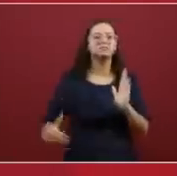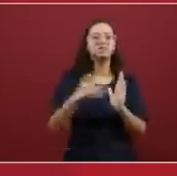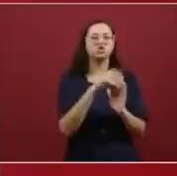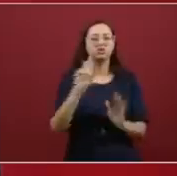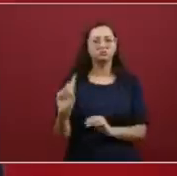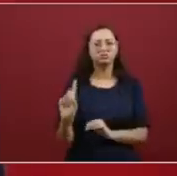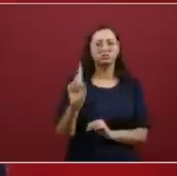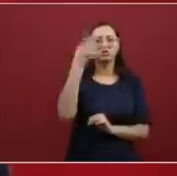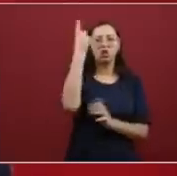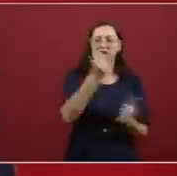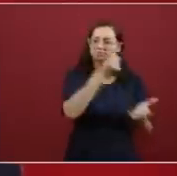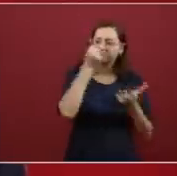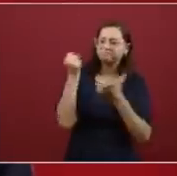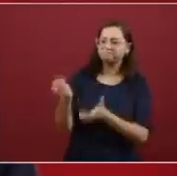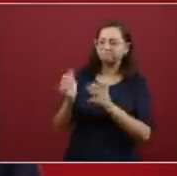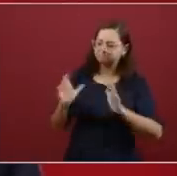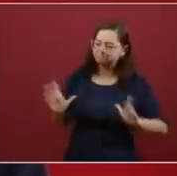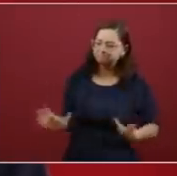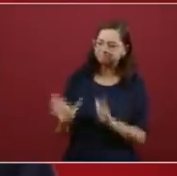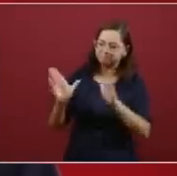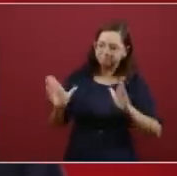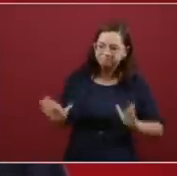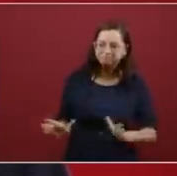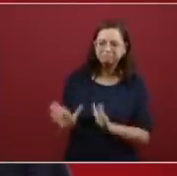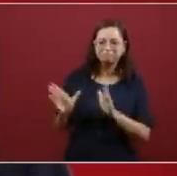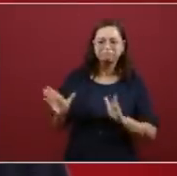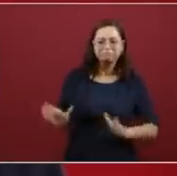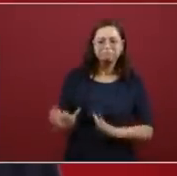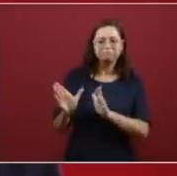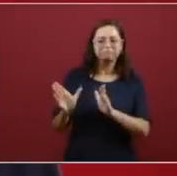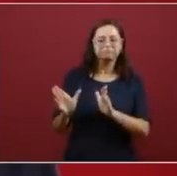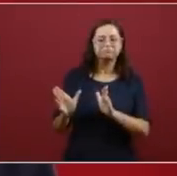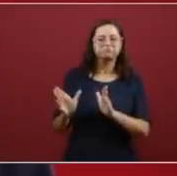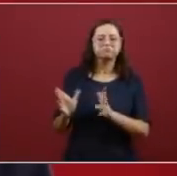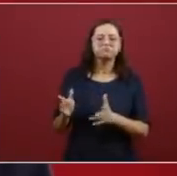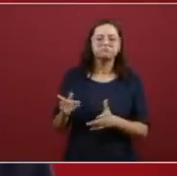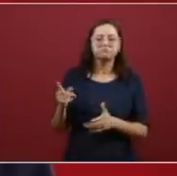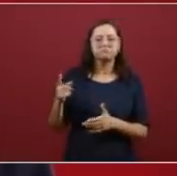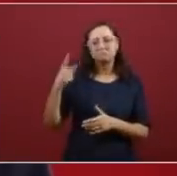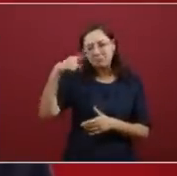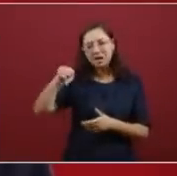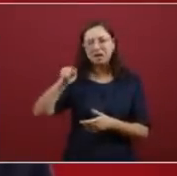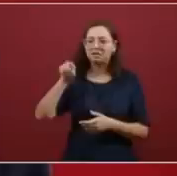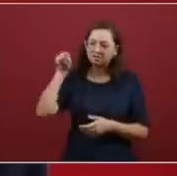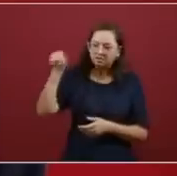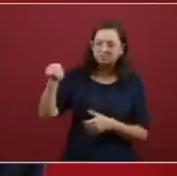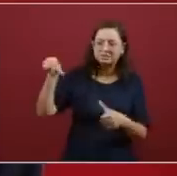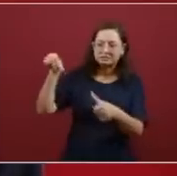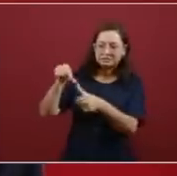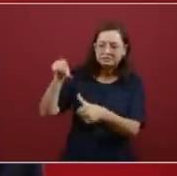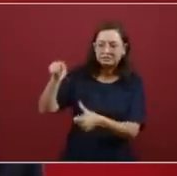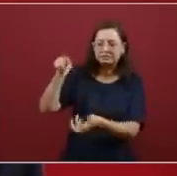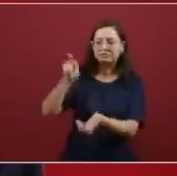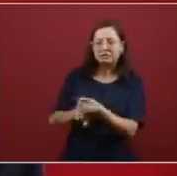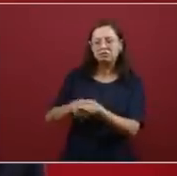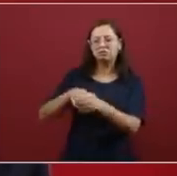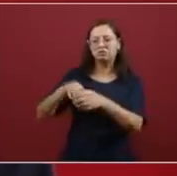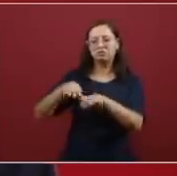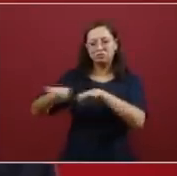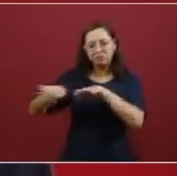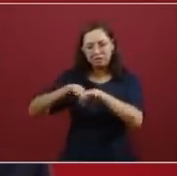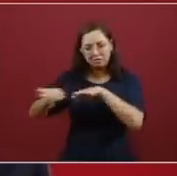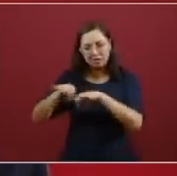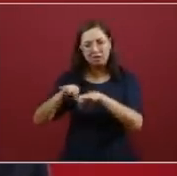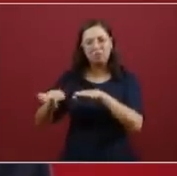para que haya empleos, que haya trabajo y